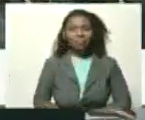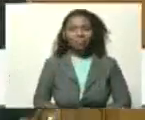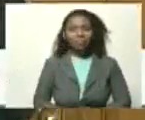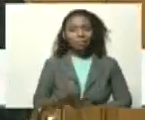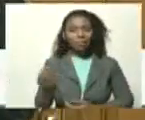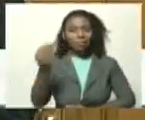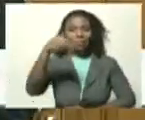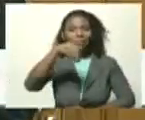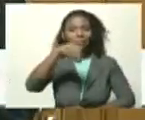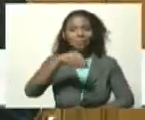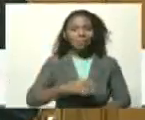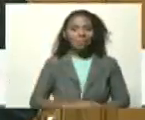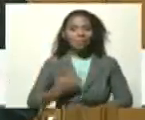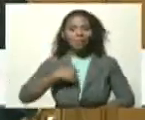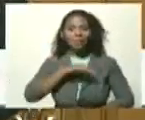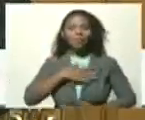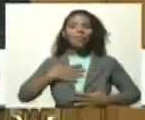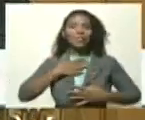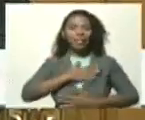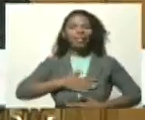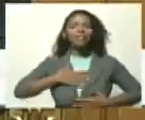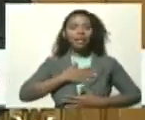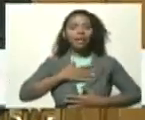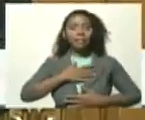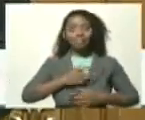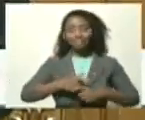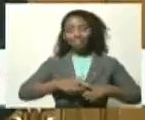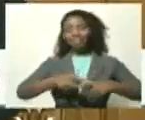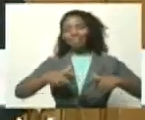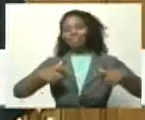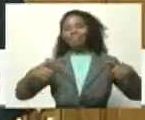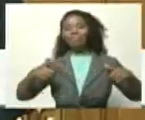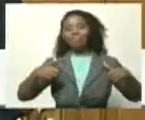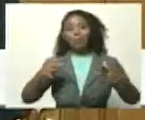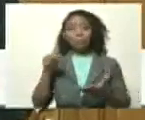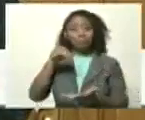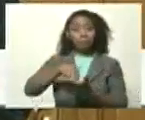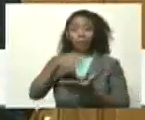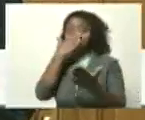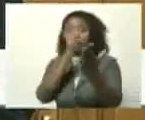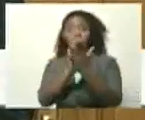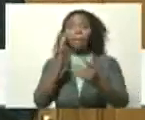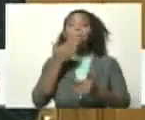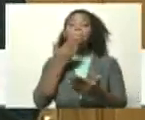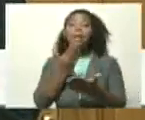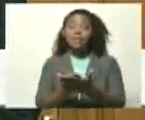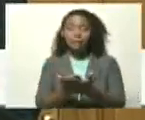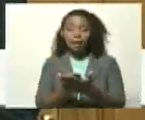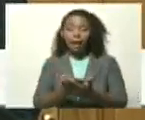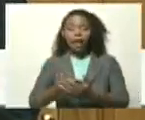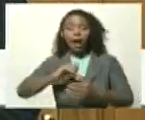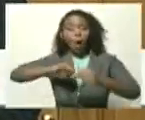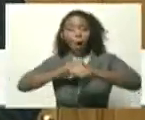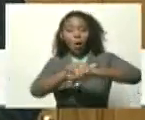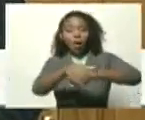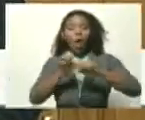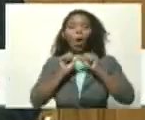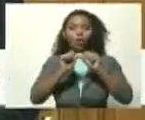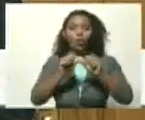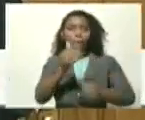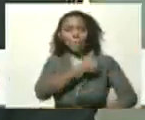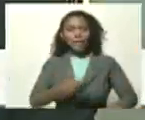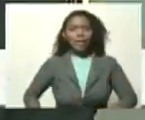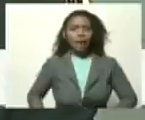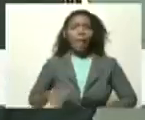Además, a nosotros nos satisface enormemente pararnos aquí y pedir que sea Jorge Rodríguez, siga en la presidencia. Jorge